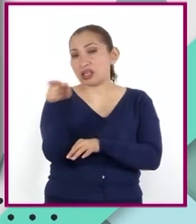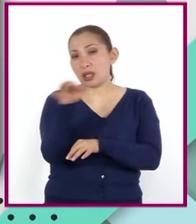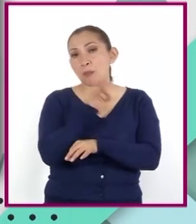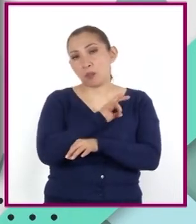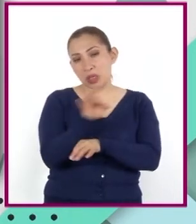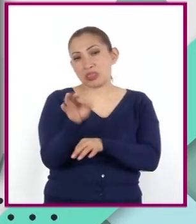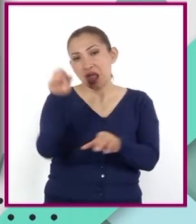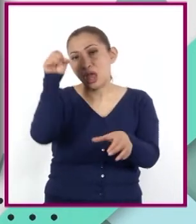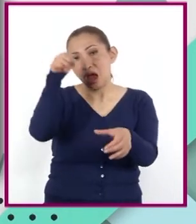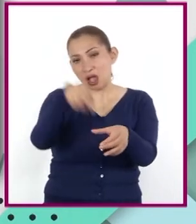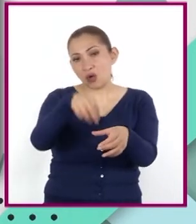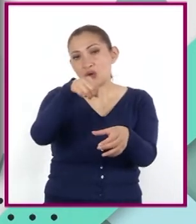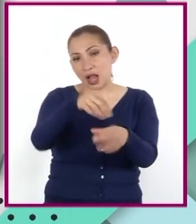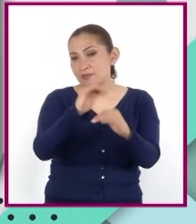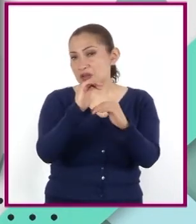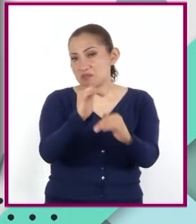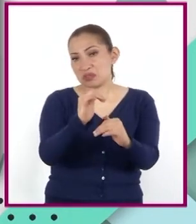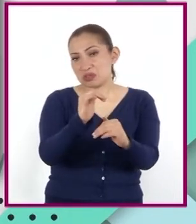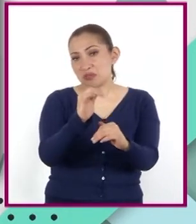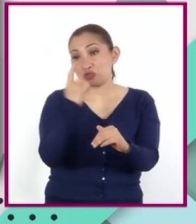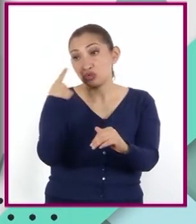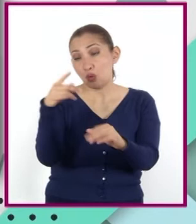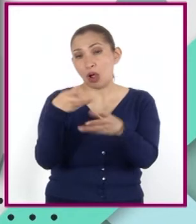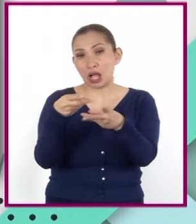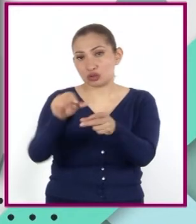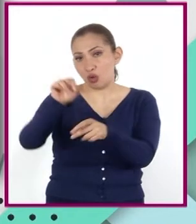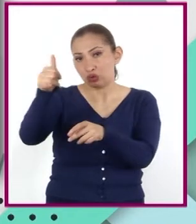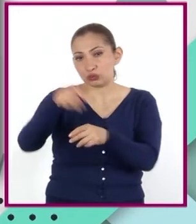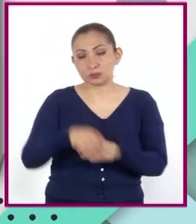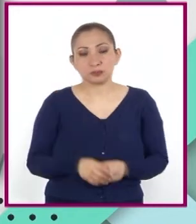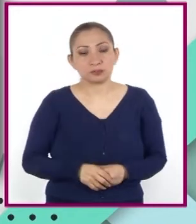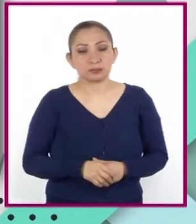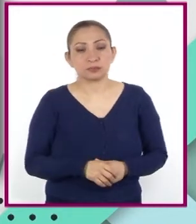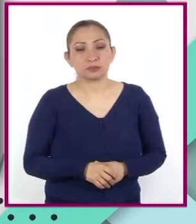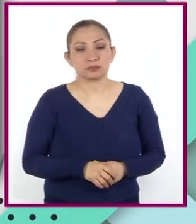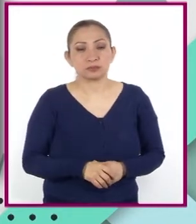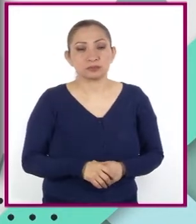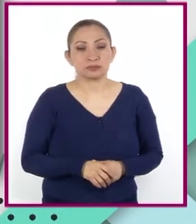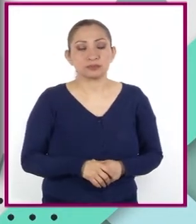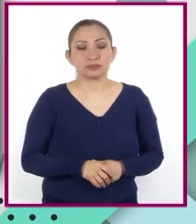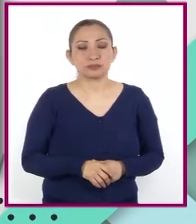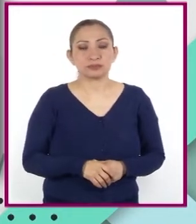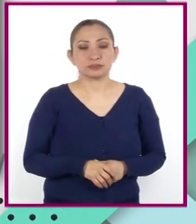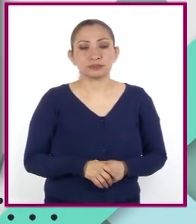tiene disponibles como límite según sus gastos semanales.